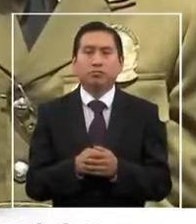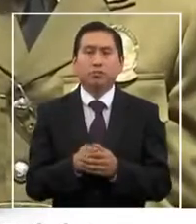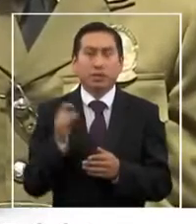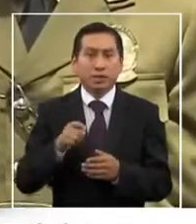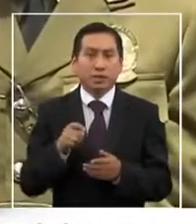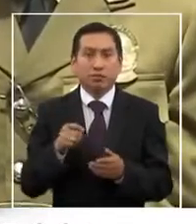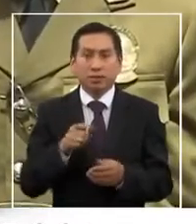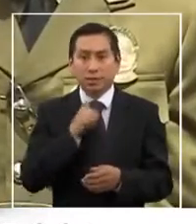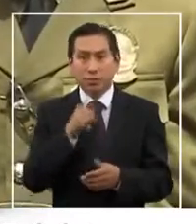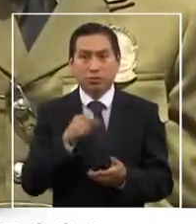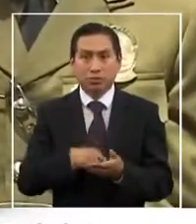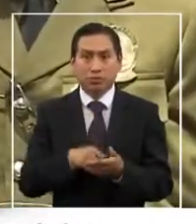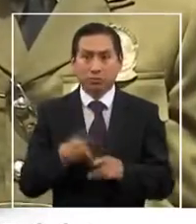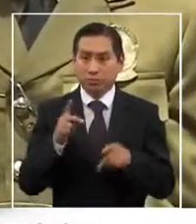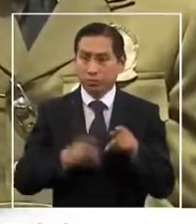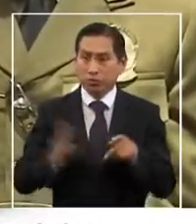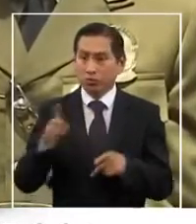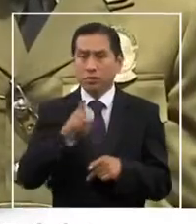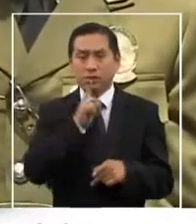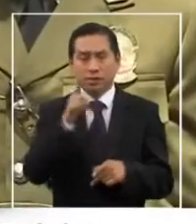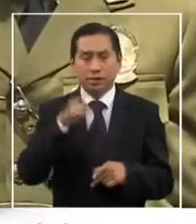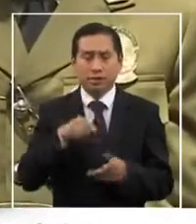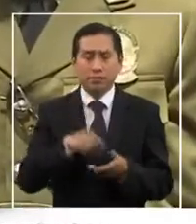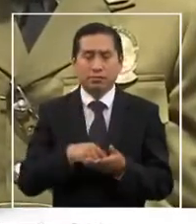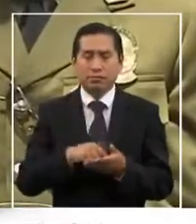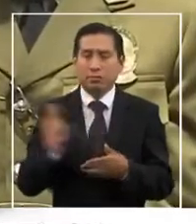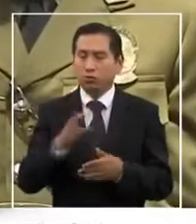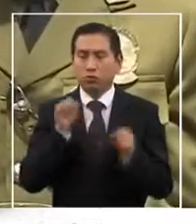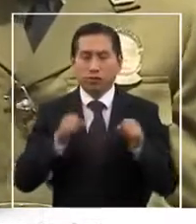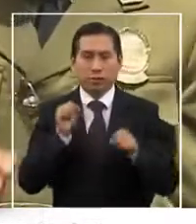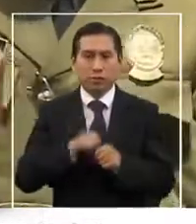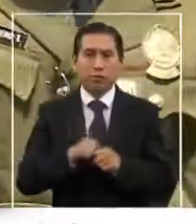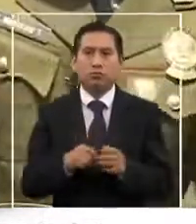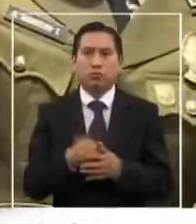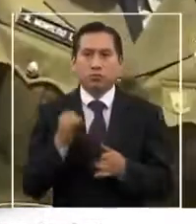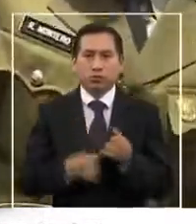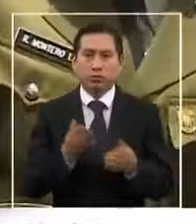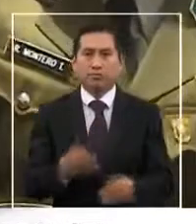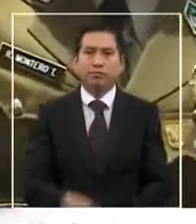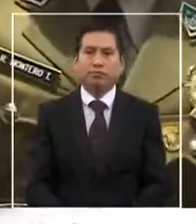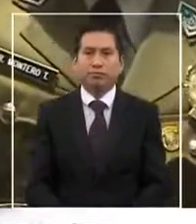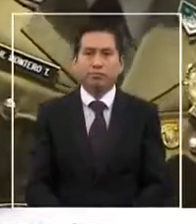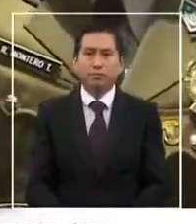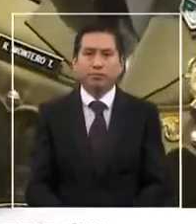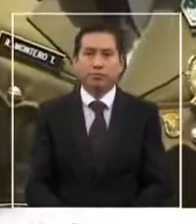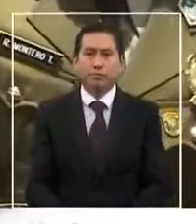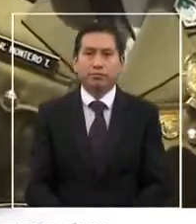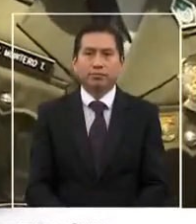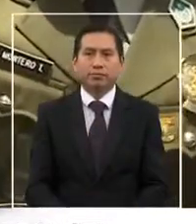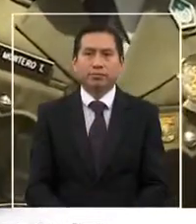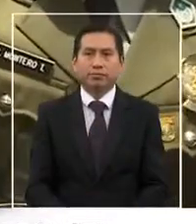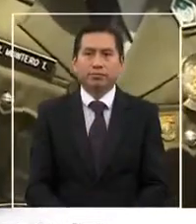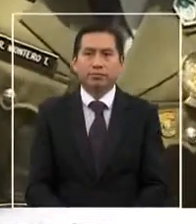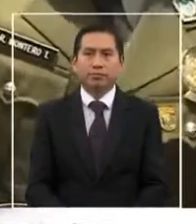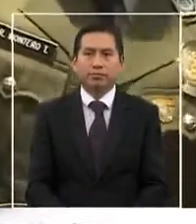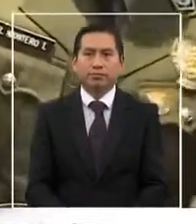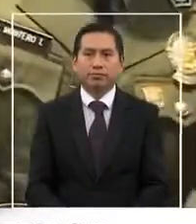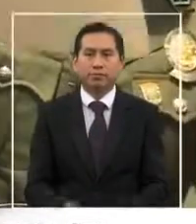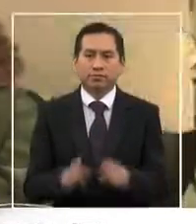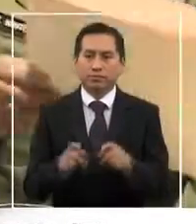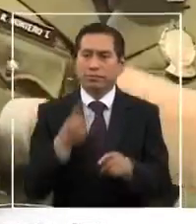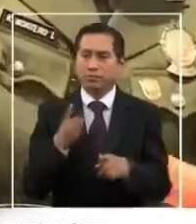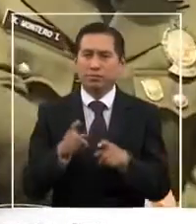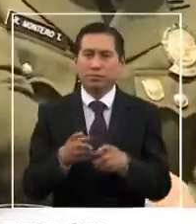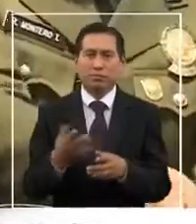necesitamos estar seguros y que nuestra gente esté segura para poder trabajar. La última. La situación del exministro Romero, que se mencionaba ayer que no